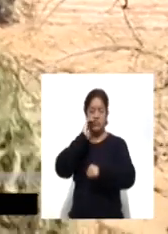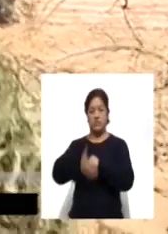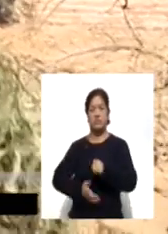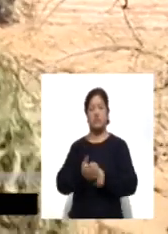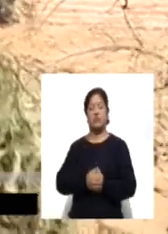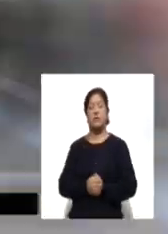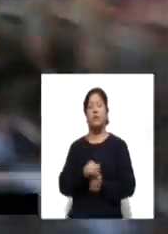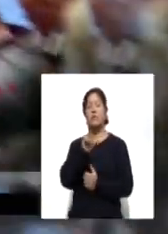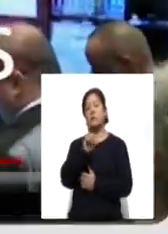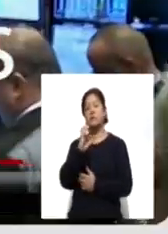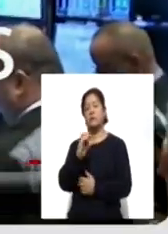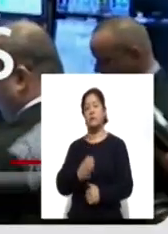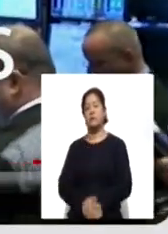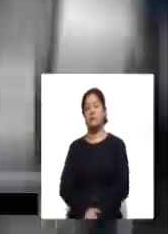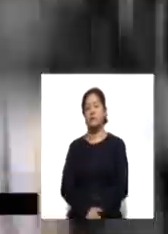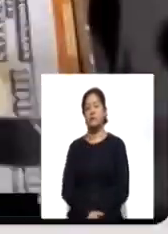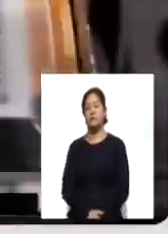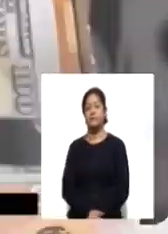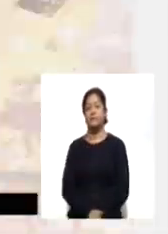Noticias.